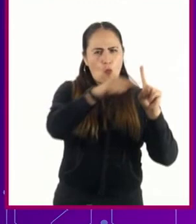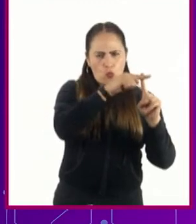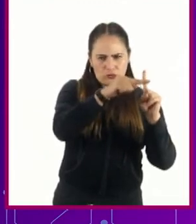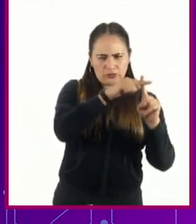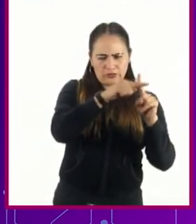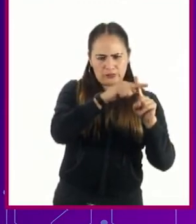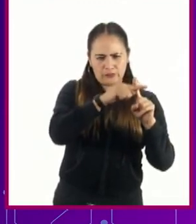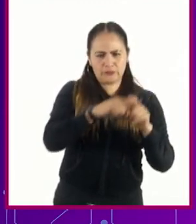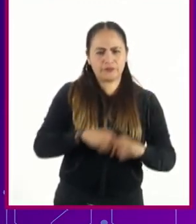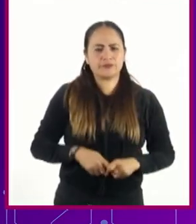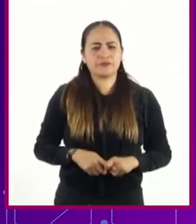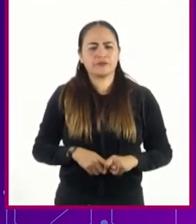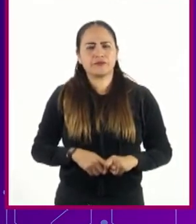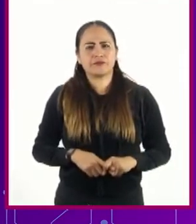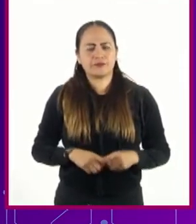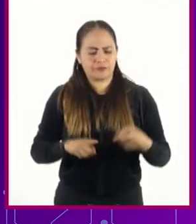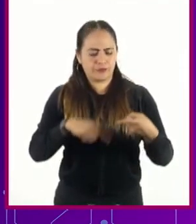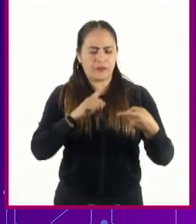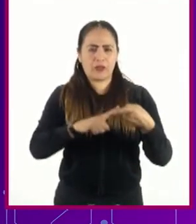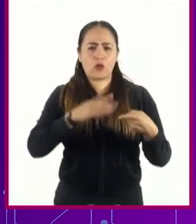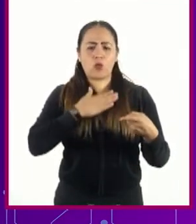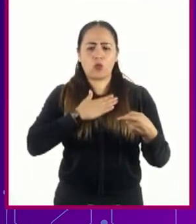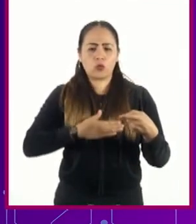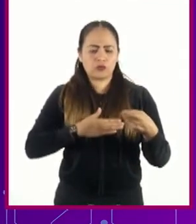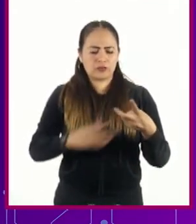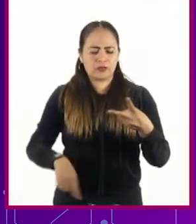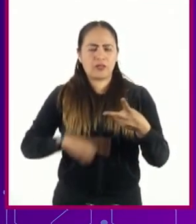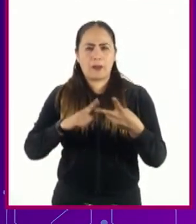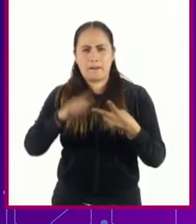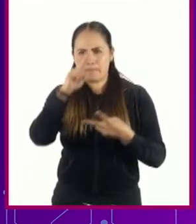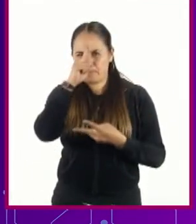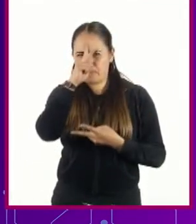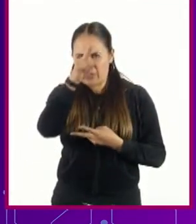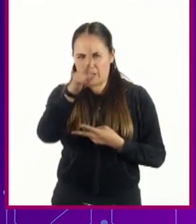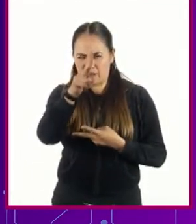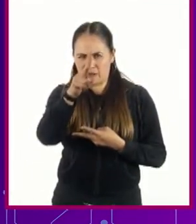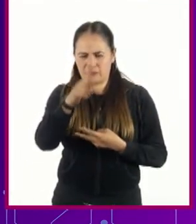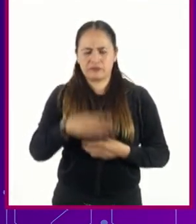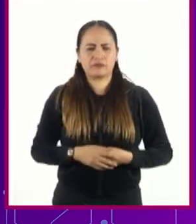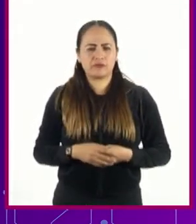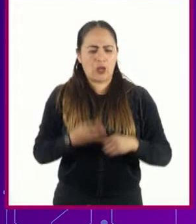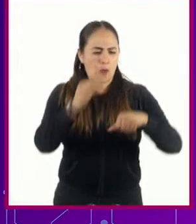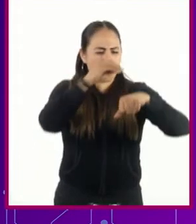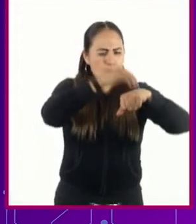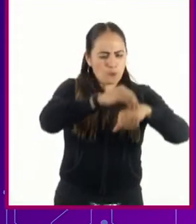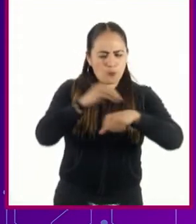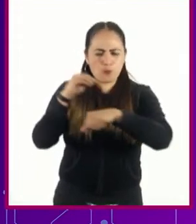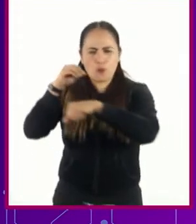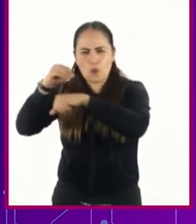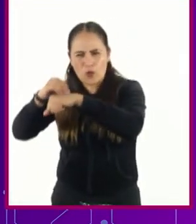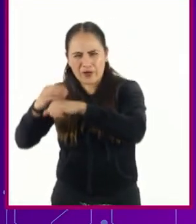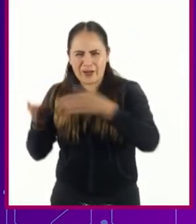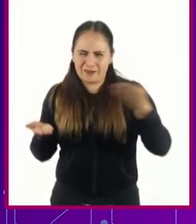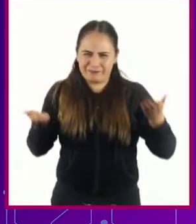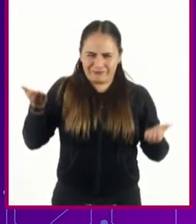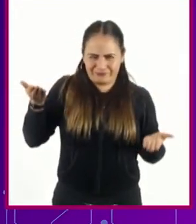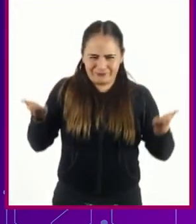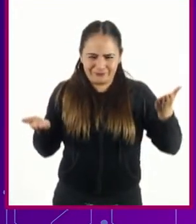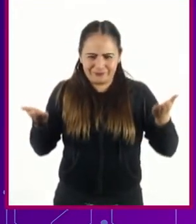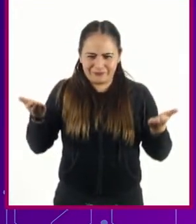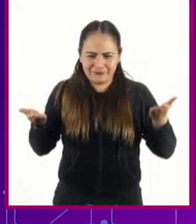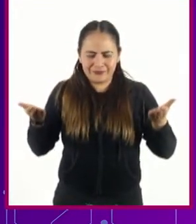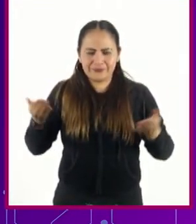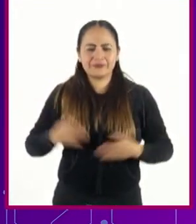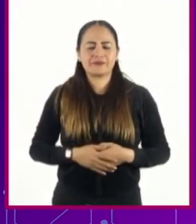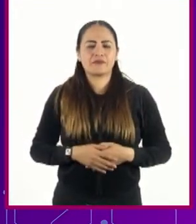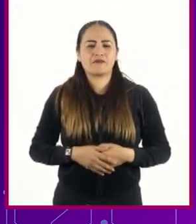amplio, hablaríamos de la justicia y la violencia. Si los colocamos a manera de balanza, vamos a ver